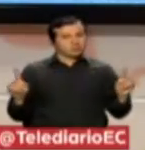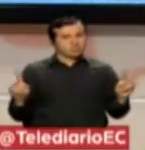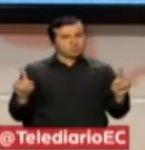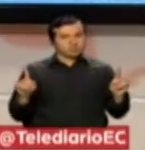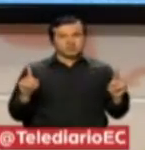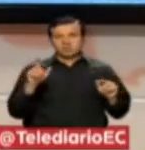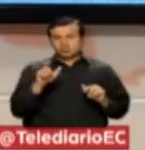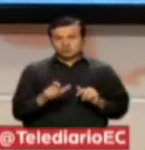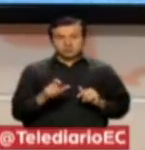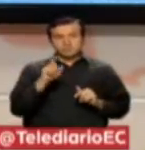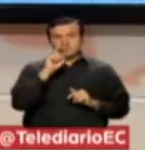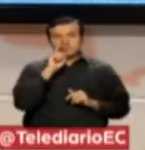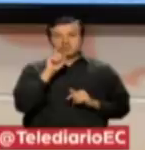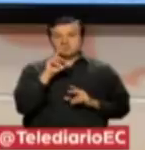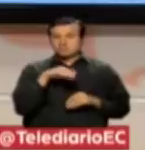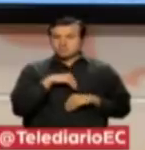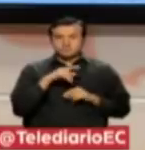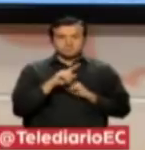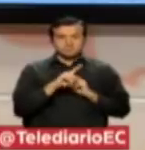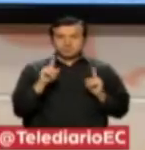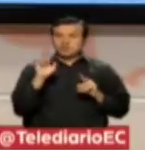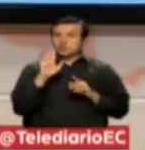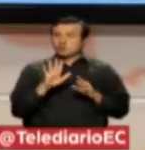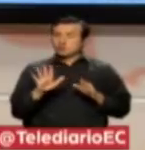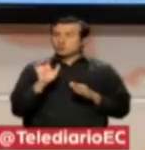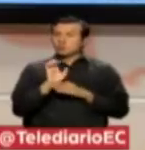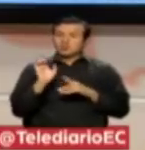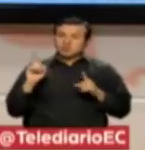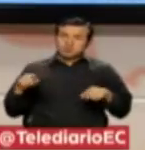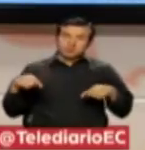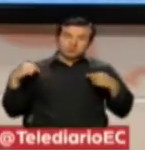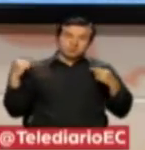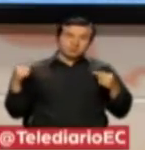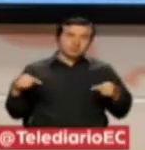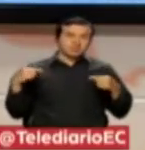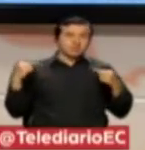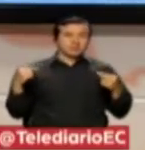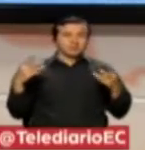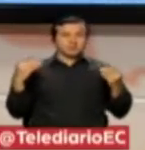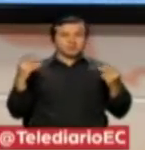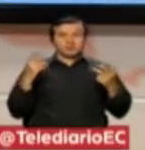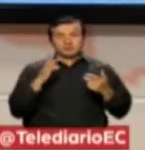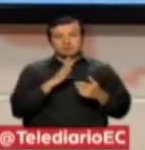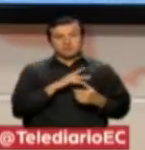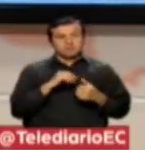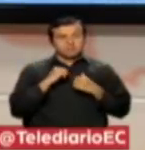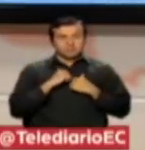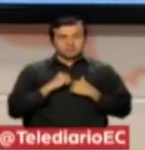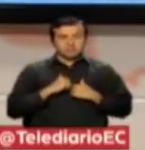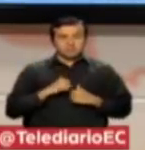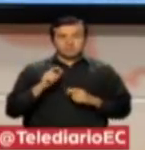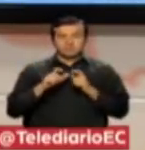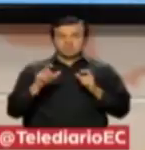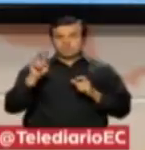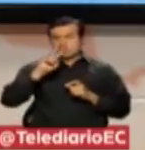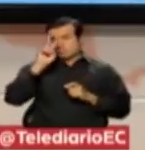del señor Maduro. Nosotros en el Ecuador vivimos todos los días las tristes situaciones que viven los